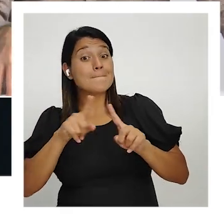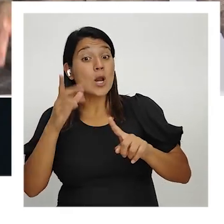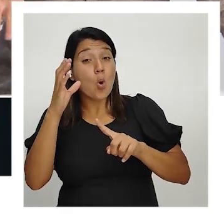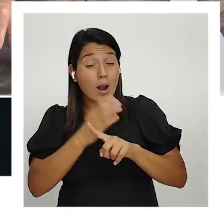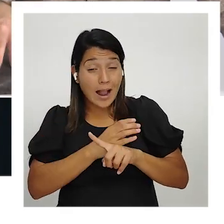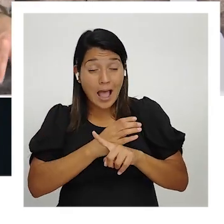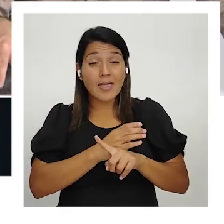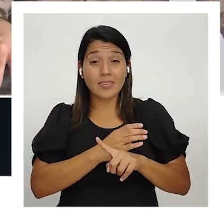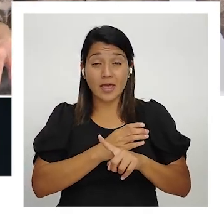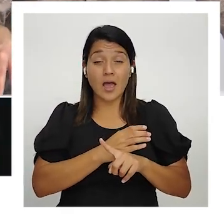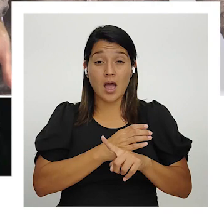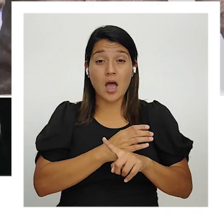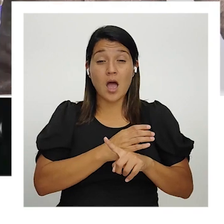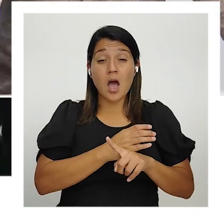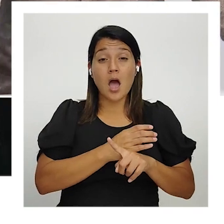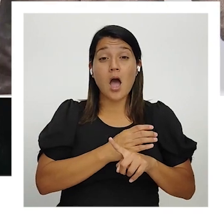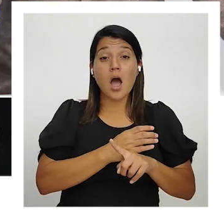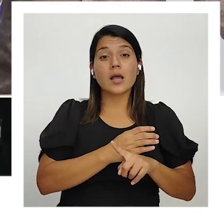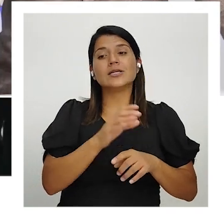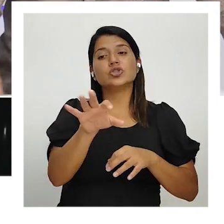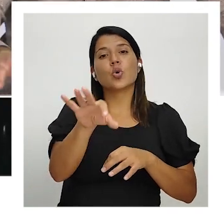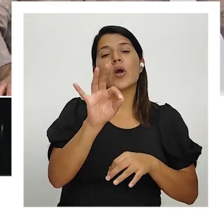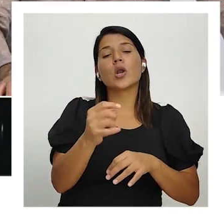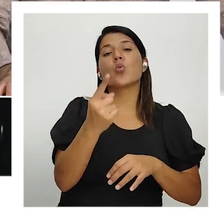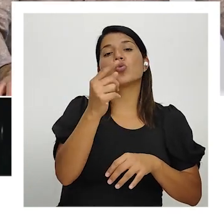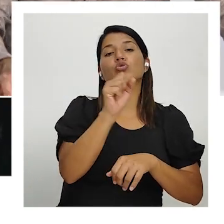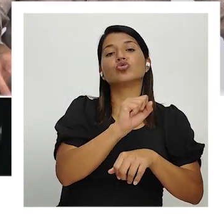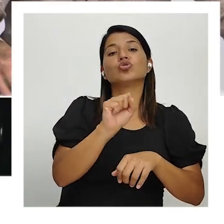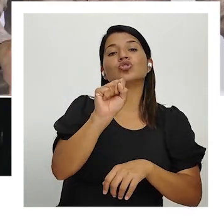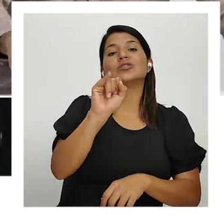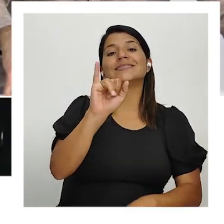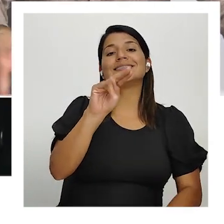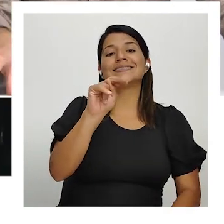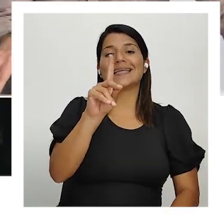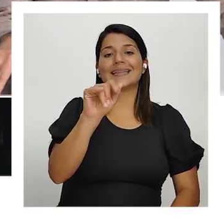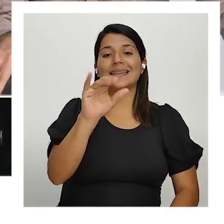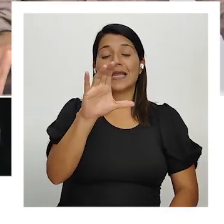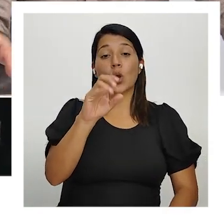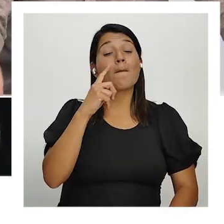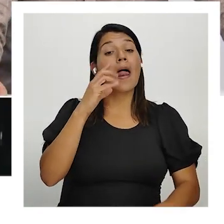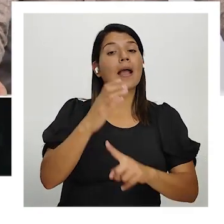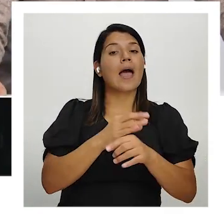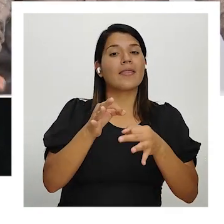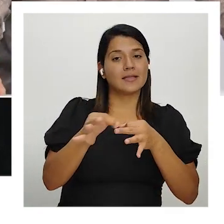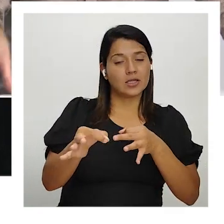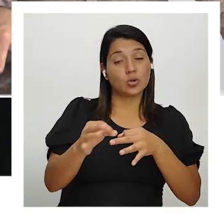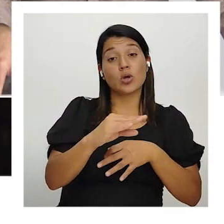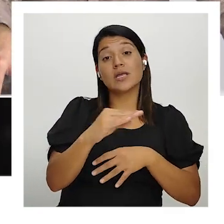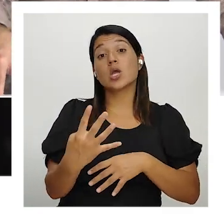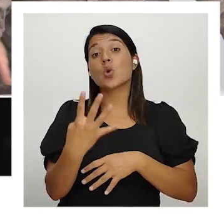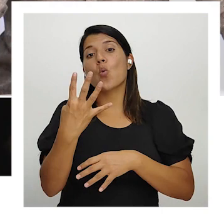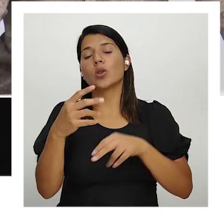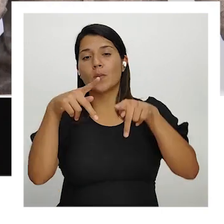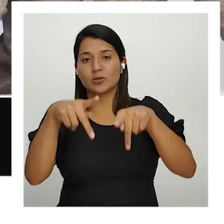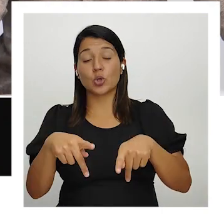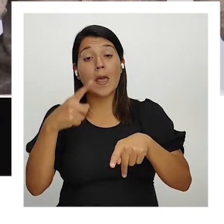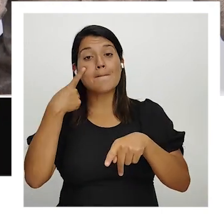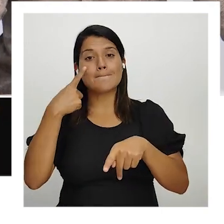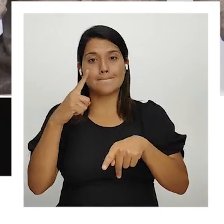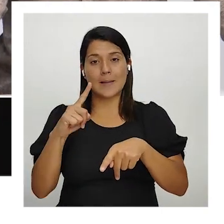uno a una persona para la sindicatura y a un grupo de personas, 4, para